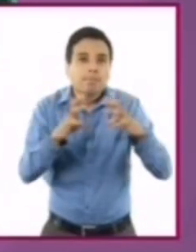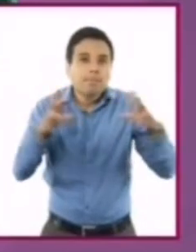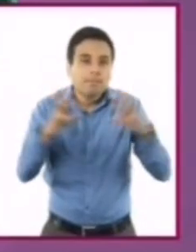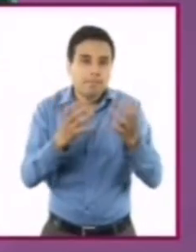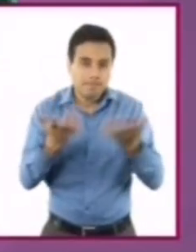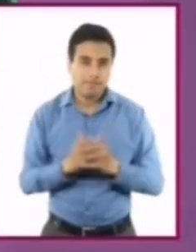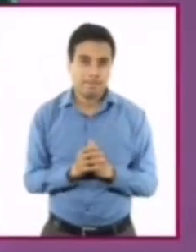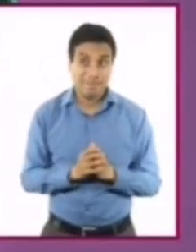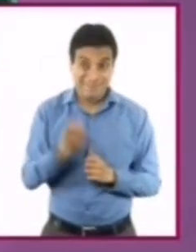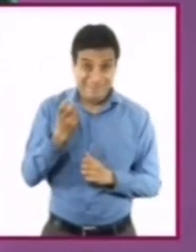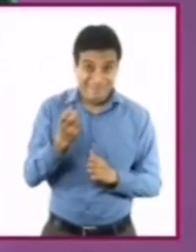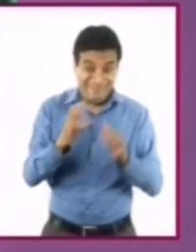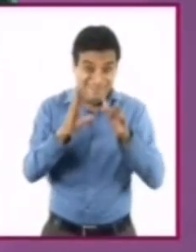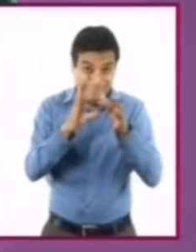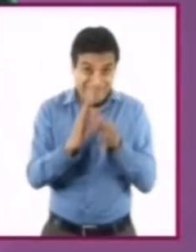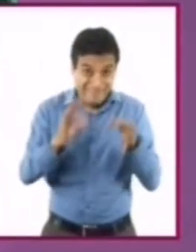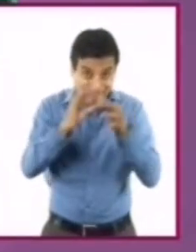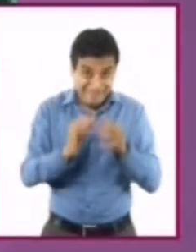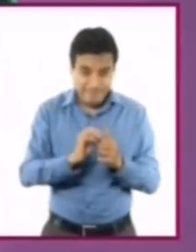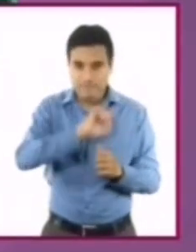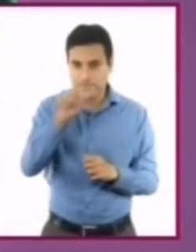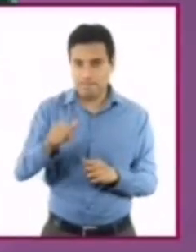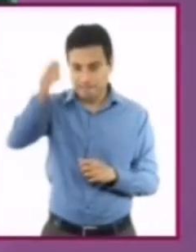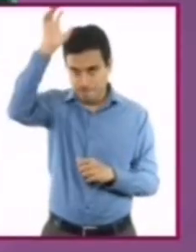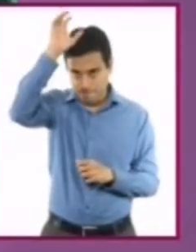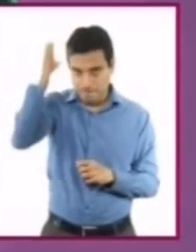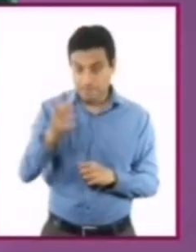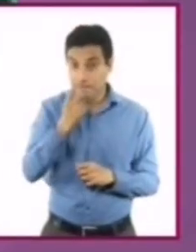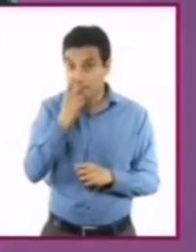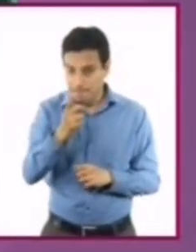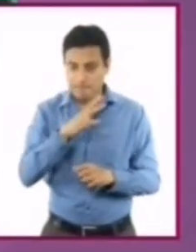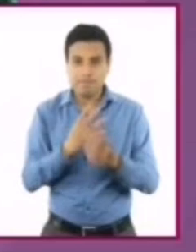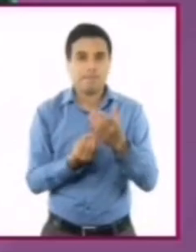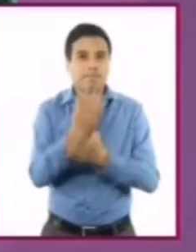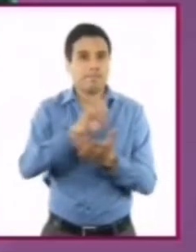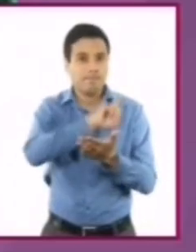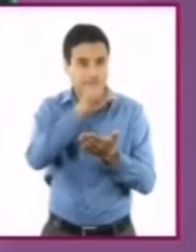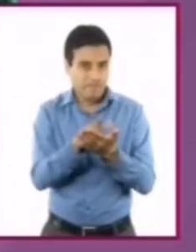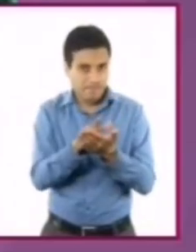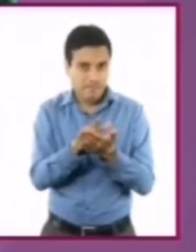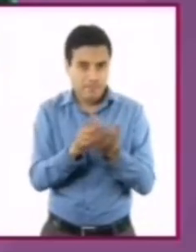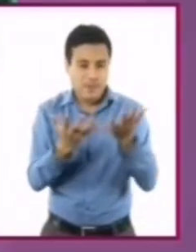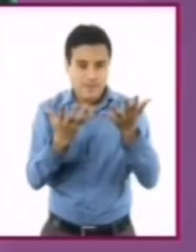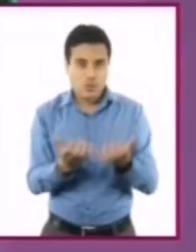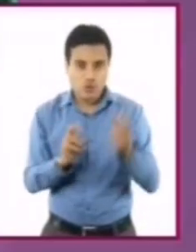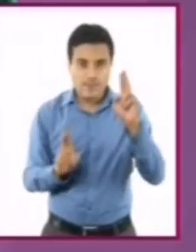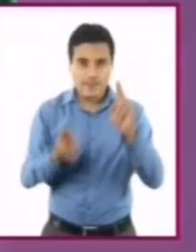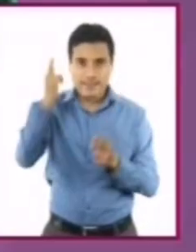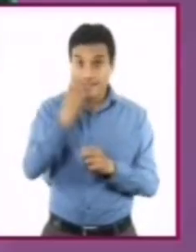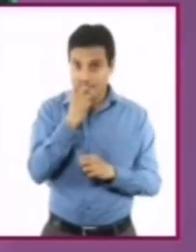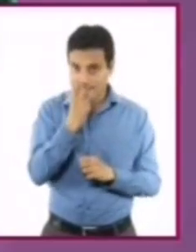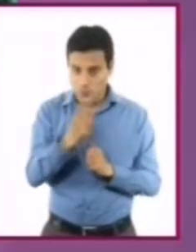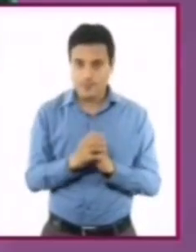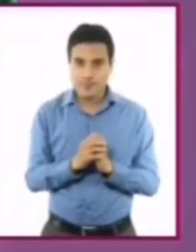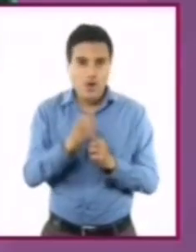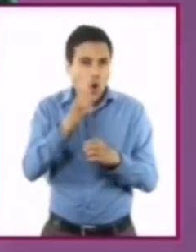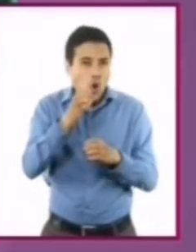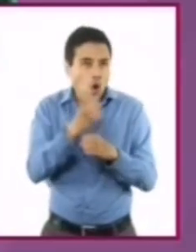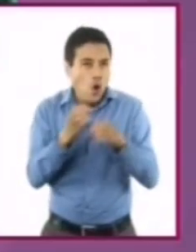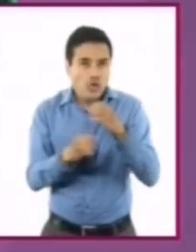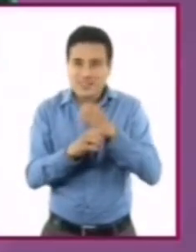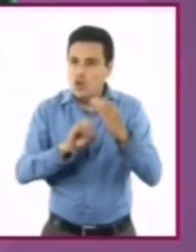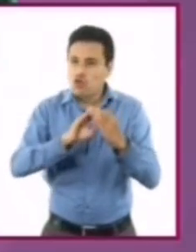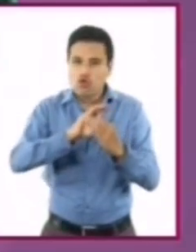A raíz de estas observaciones, Newton propuso la ley de la gravitación universal, que dice: todos los cuerpos